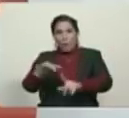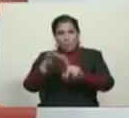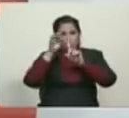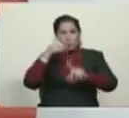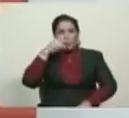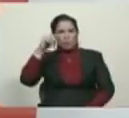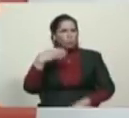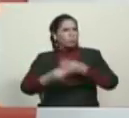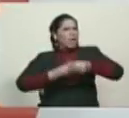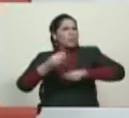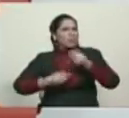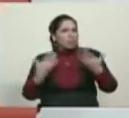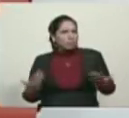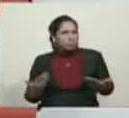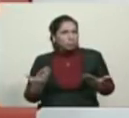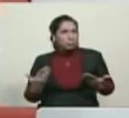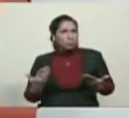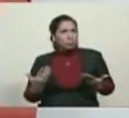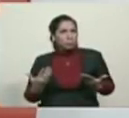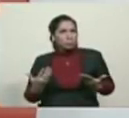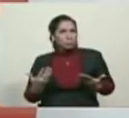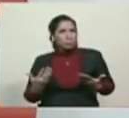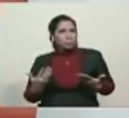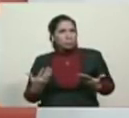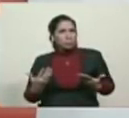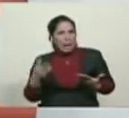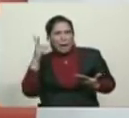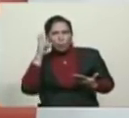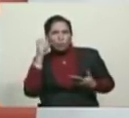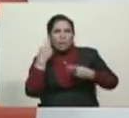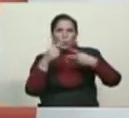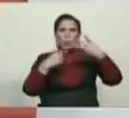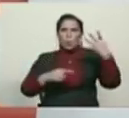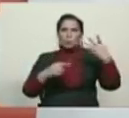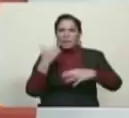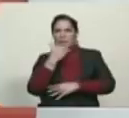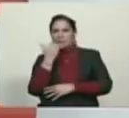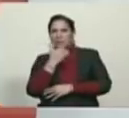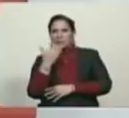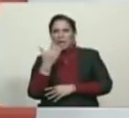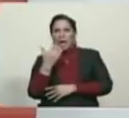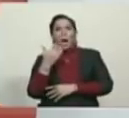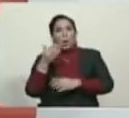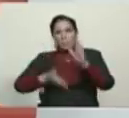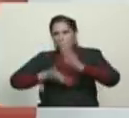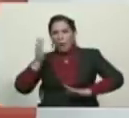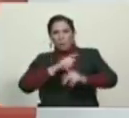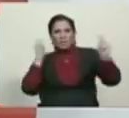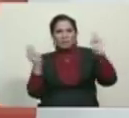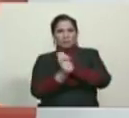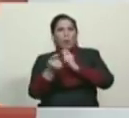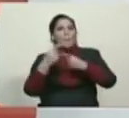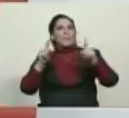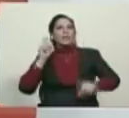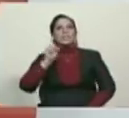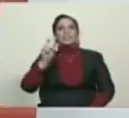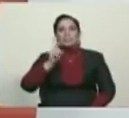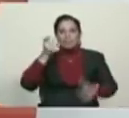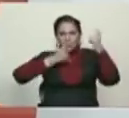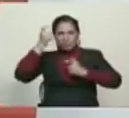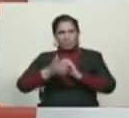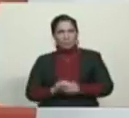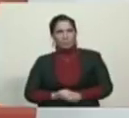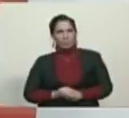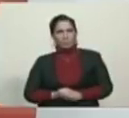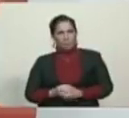¿Qué harían? Uno escucha cosas que dan risa, ¿no? Vamos a la transición, pero necesitamos al chavismo. Ah, carajo. ¿Necesitan al chavismo